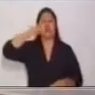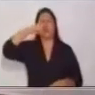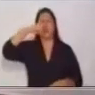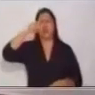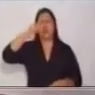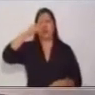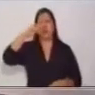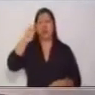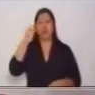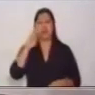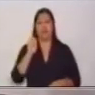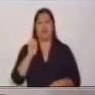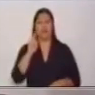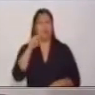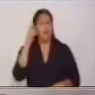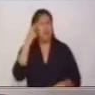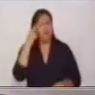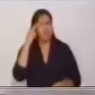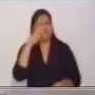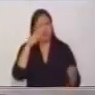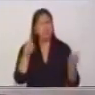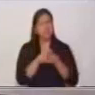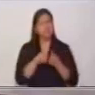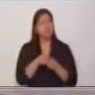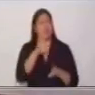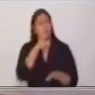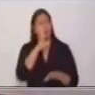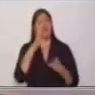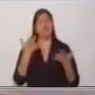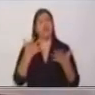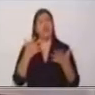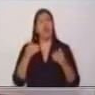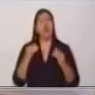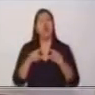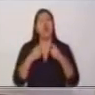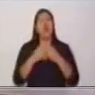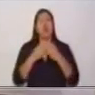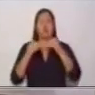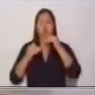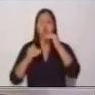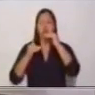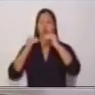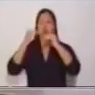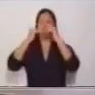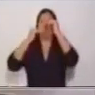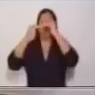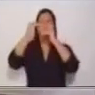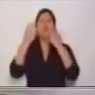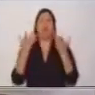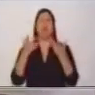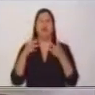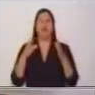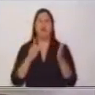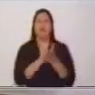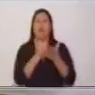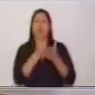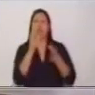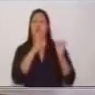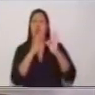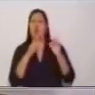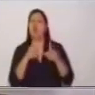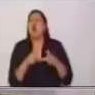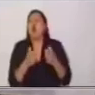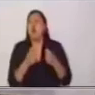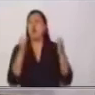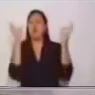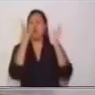Y recuerdas que también hemos hablado acerca de la jerarquía en los textos, en cuanto a cómo se forman los textos, es decir,